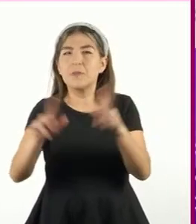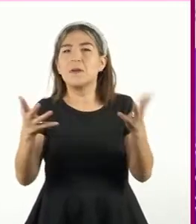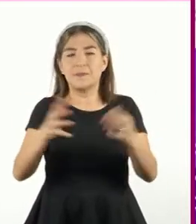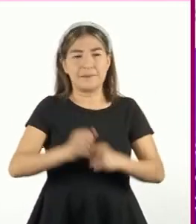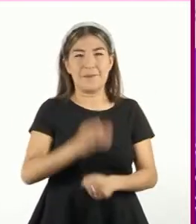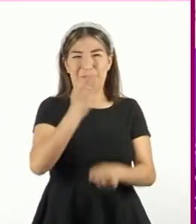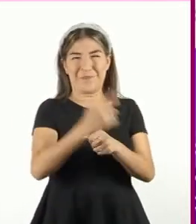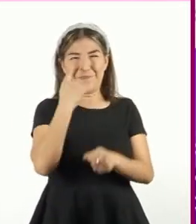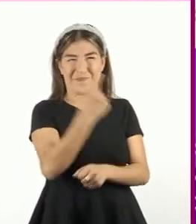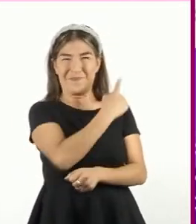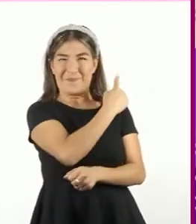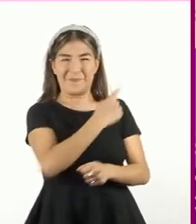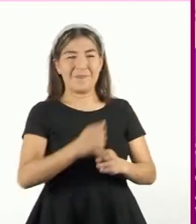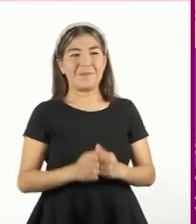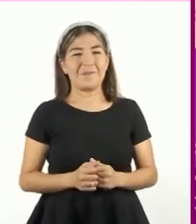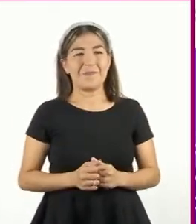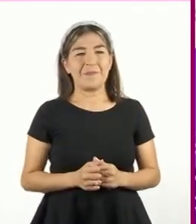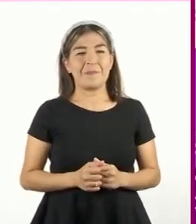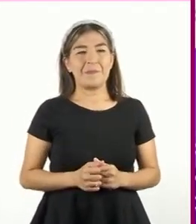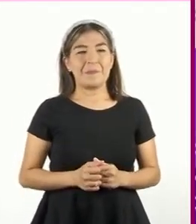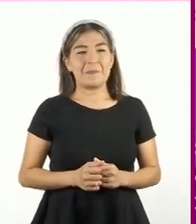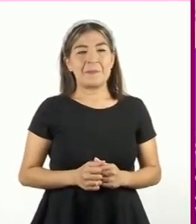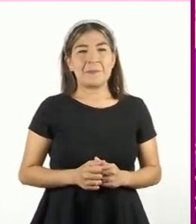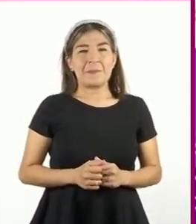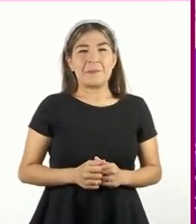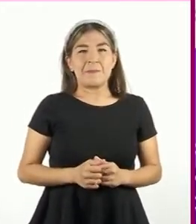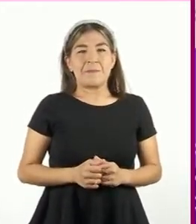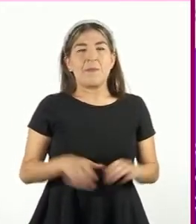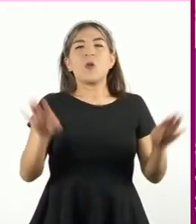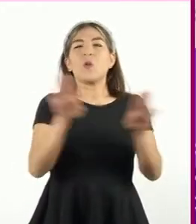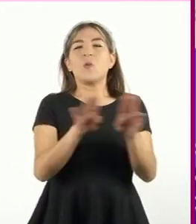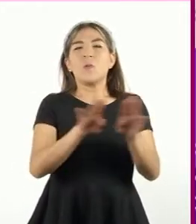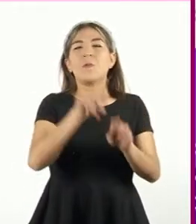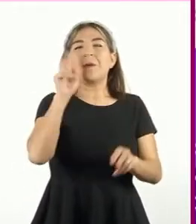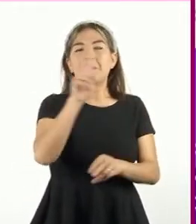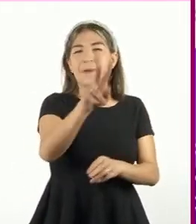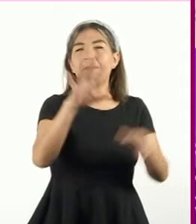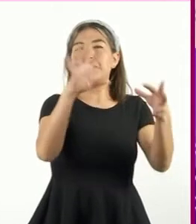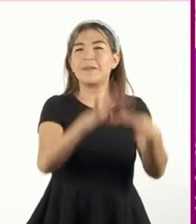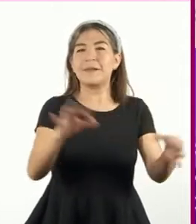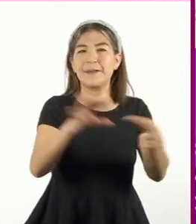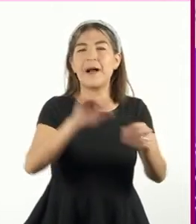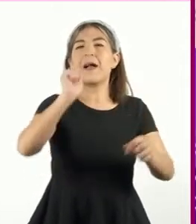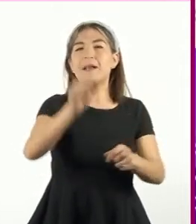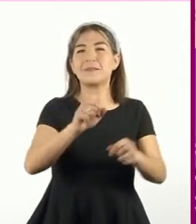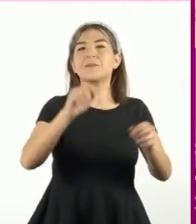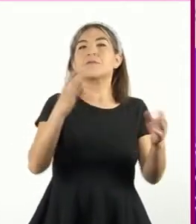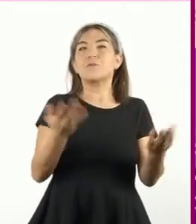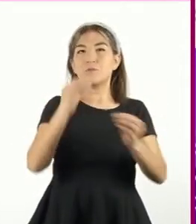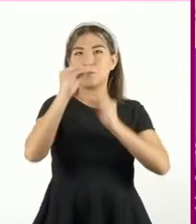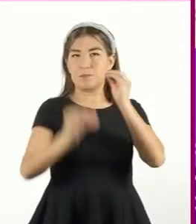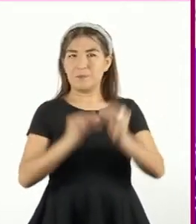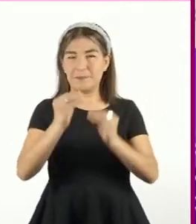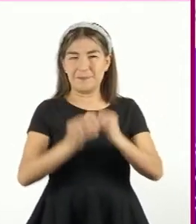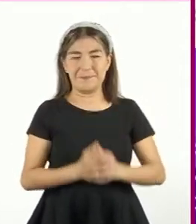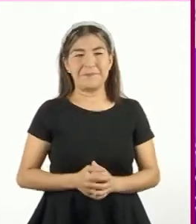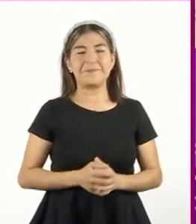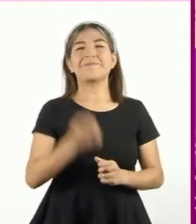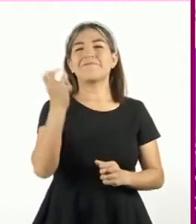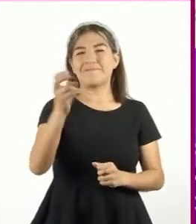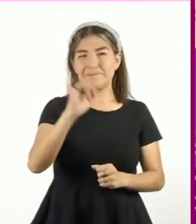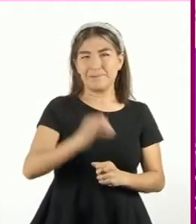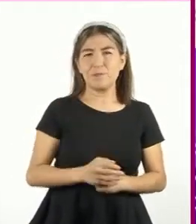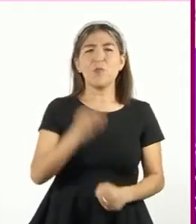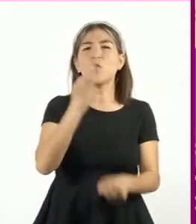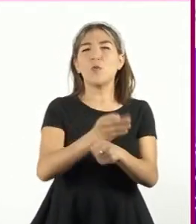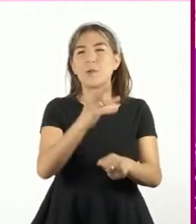cuadro sinóptico que se proyecta en la pantalla nos da una visión general de los mismos. Así es.